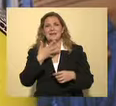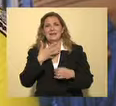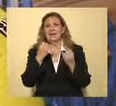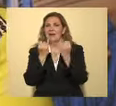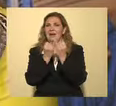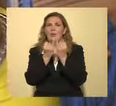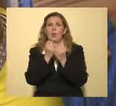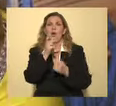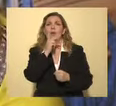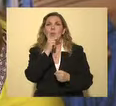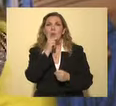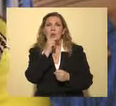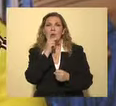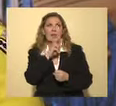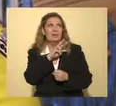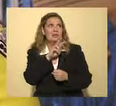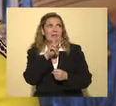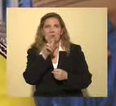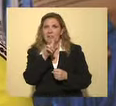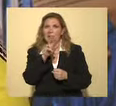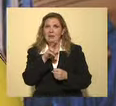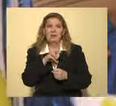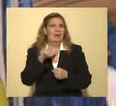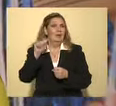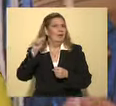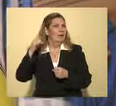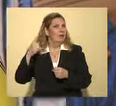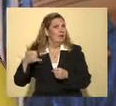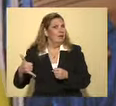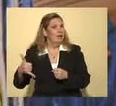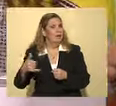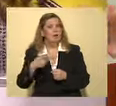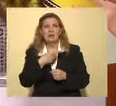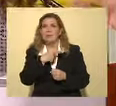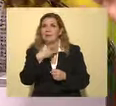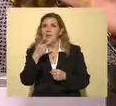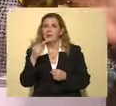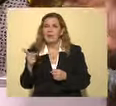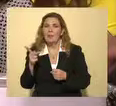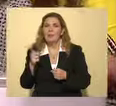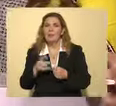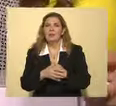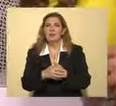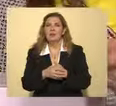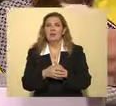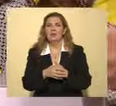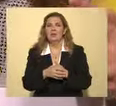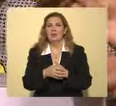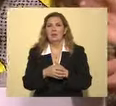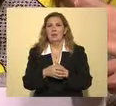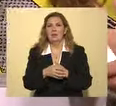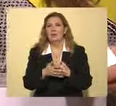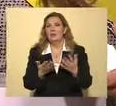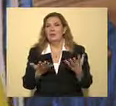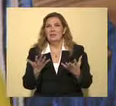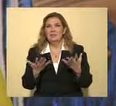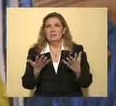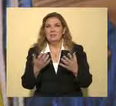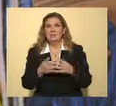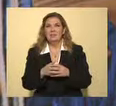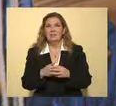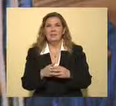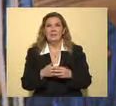padre, yo no me he vuelto a verlo así de... Ah, pobre jodido. Dime de lo que presumes y te diré de lo que careces. Y te diré lo que susurran,